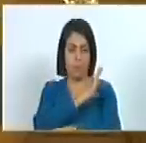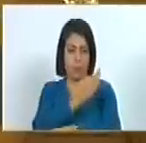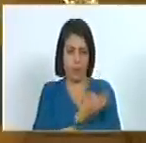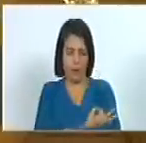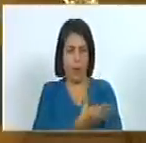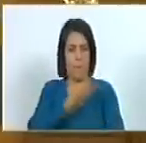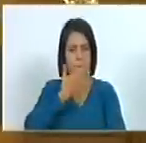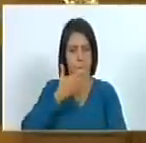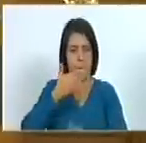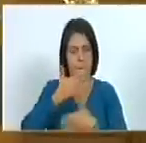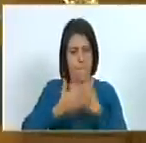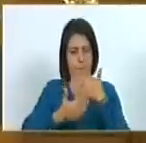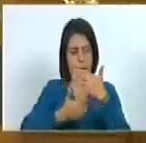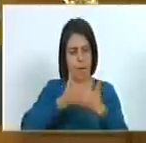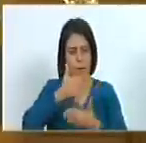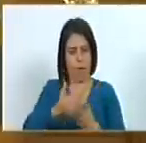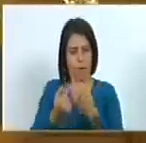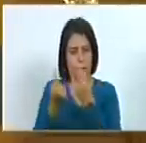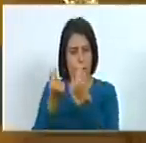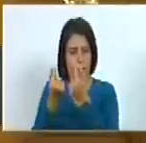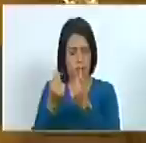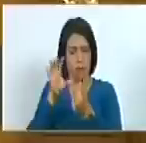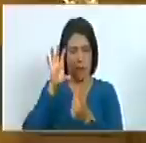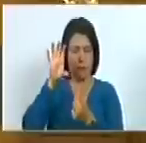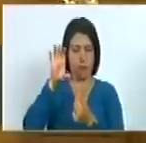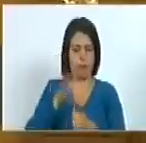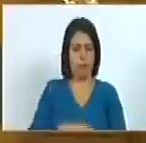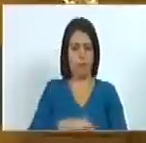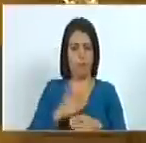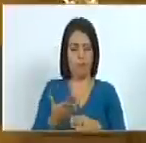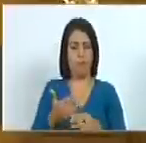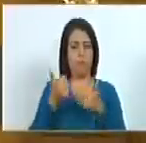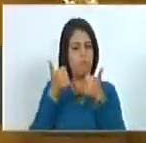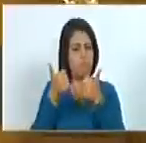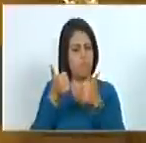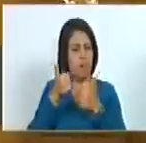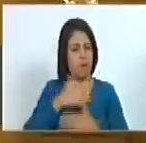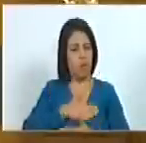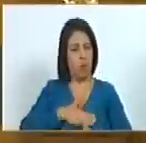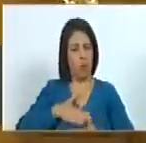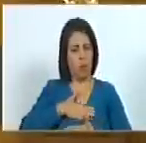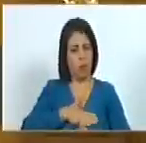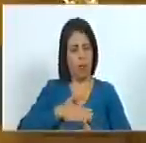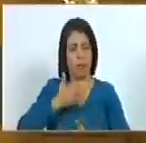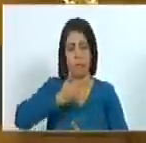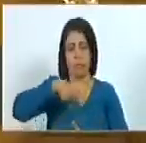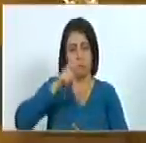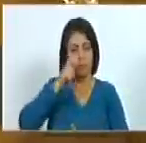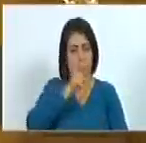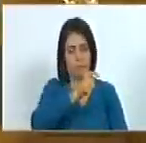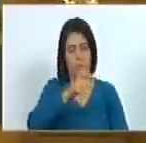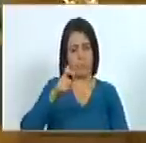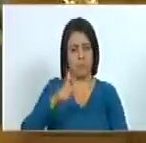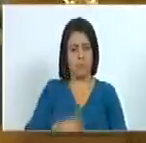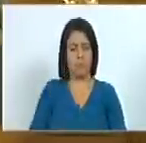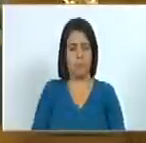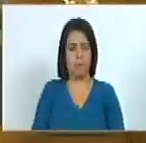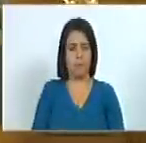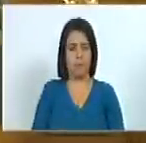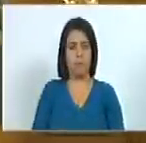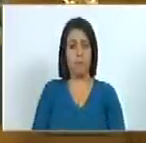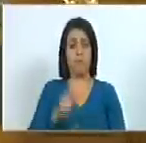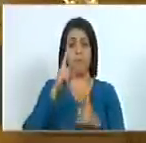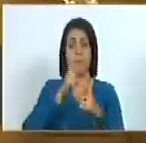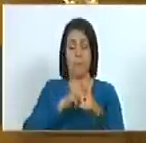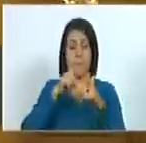la recuperación económica del país para darle bienestar y prosperidad a nuestro pueblo. Es